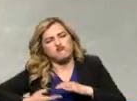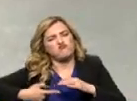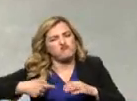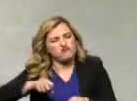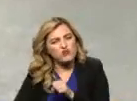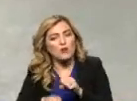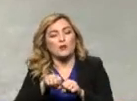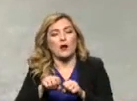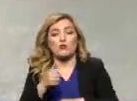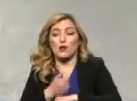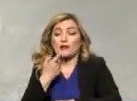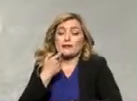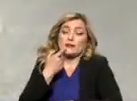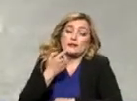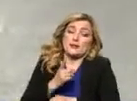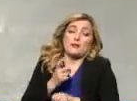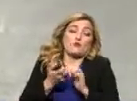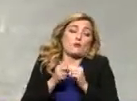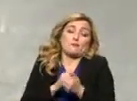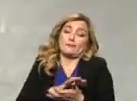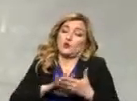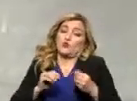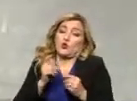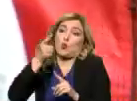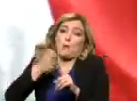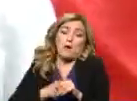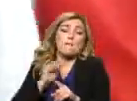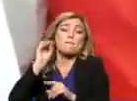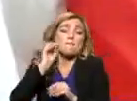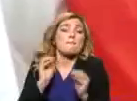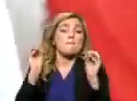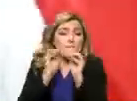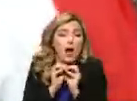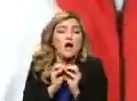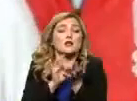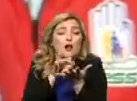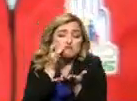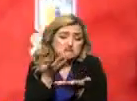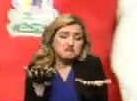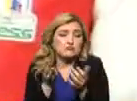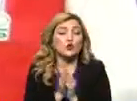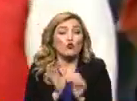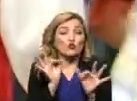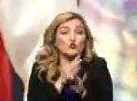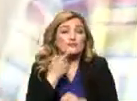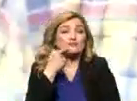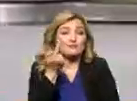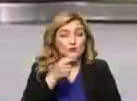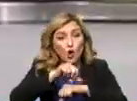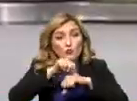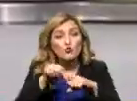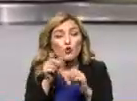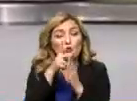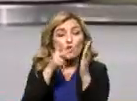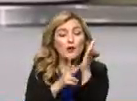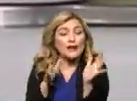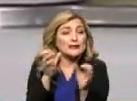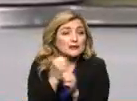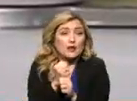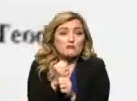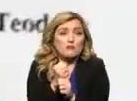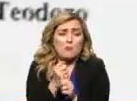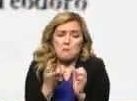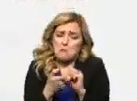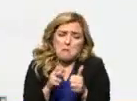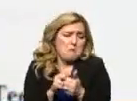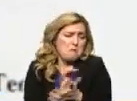que hay abastecimiento al menos para un mes más. El funcionario aseguró además que las cirugías programadas se realizarán sin